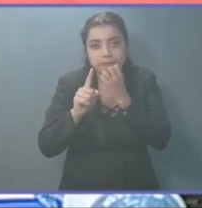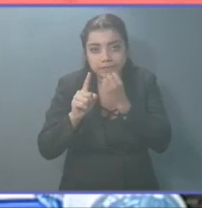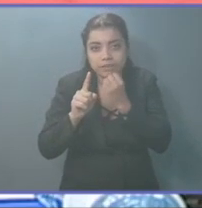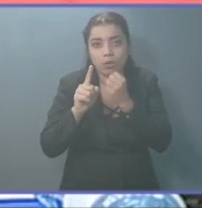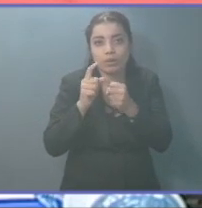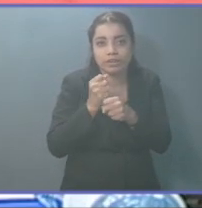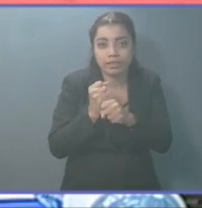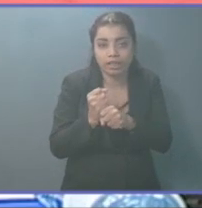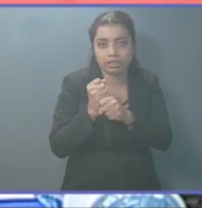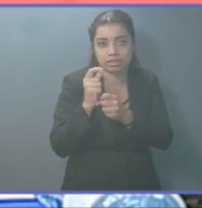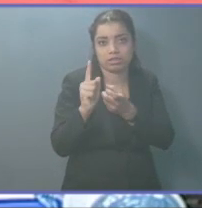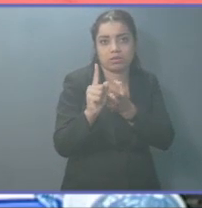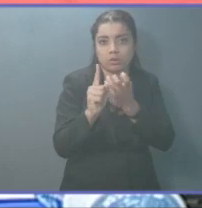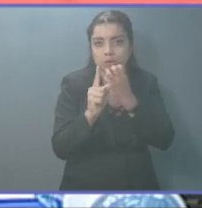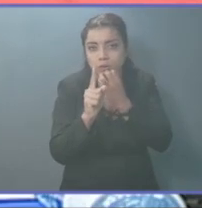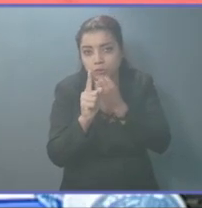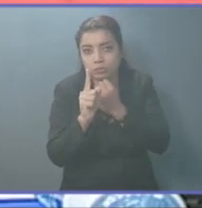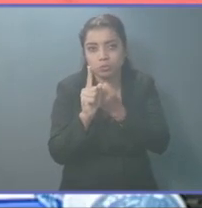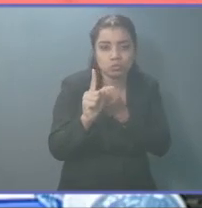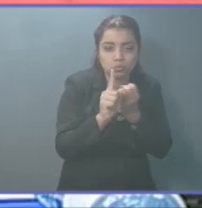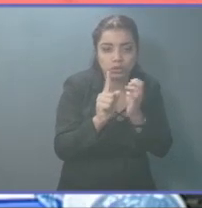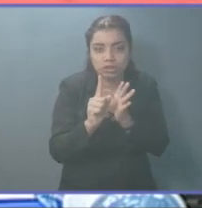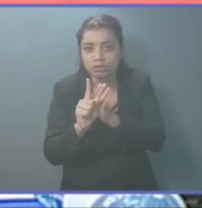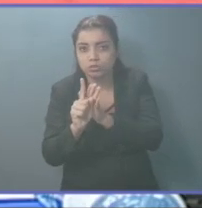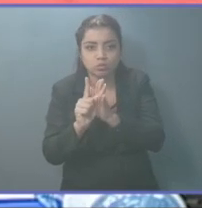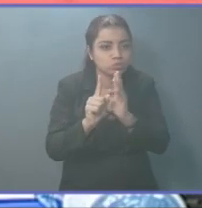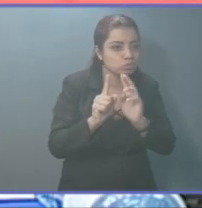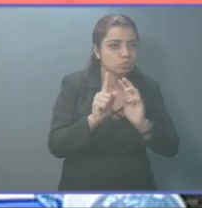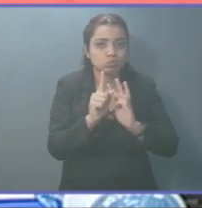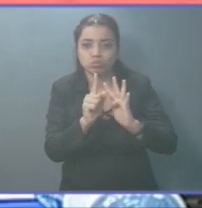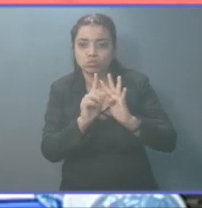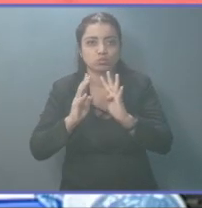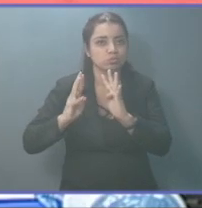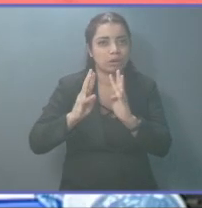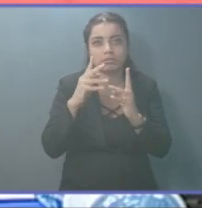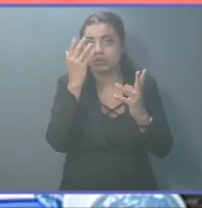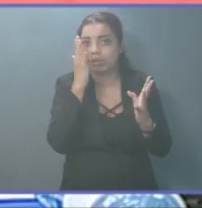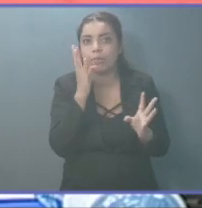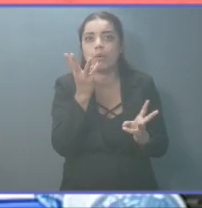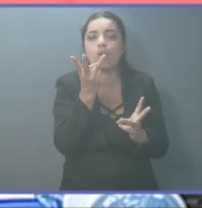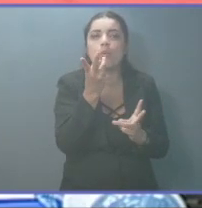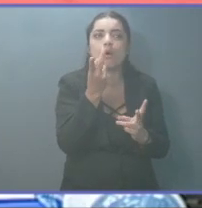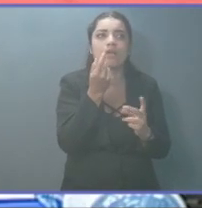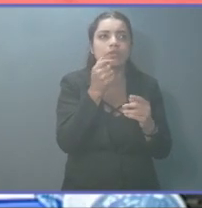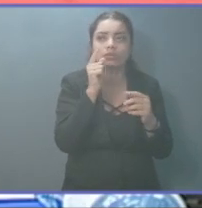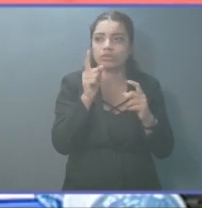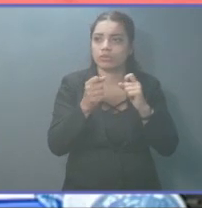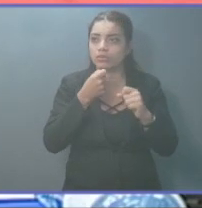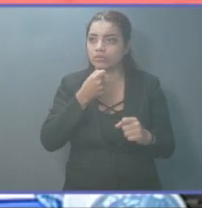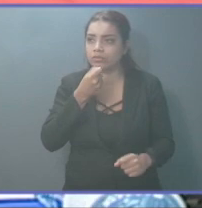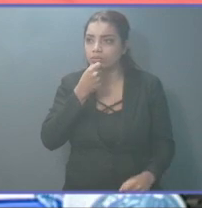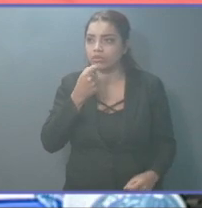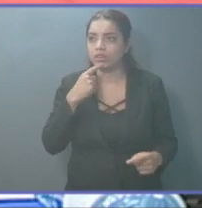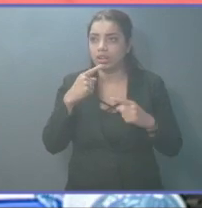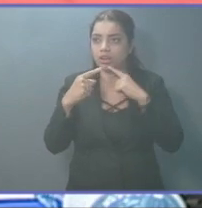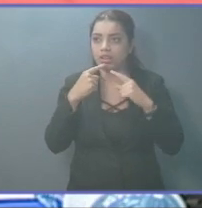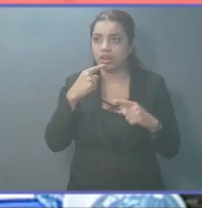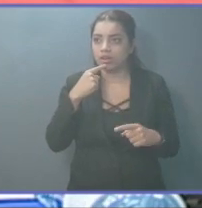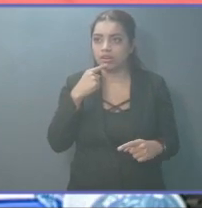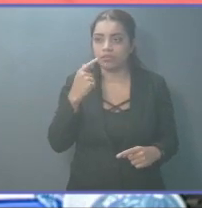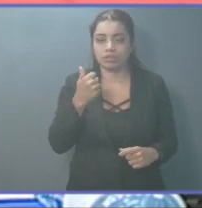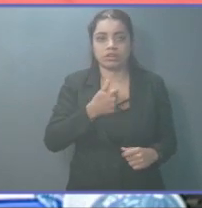cuánta gente ingresó acá a este lugar lo voy a consultar con el señor jefe del Estado Mayor